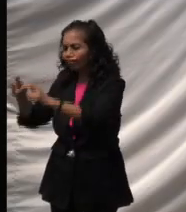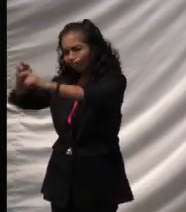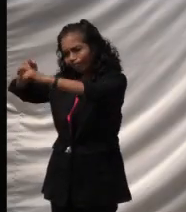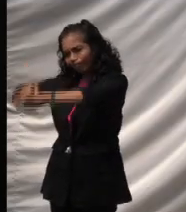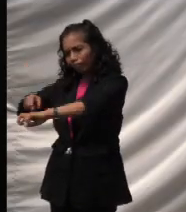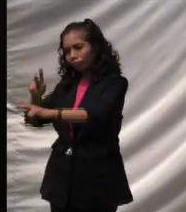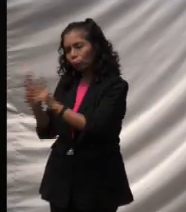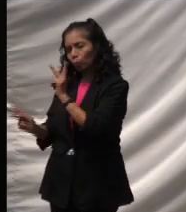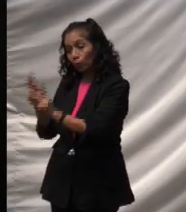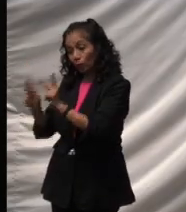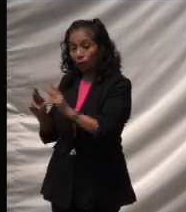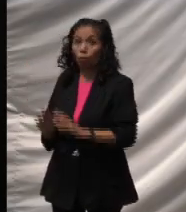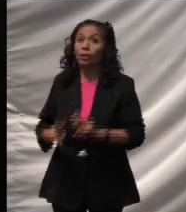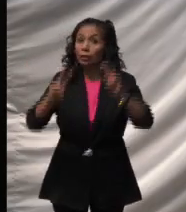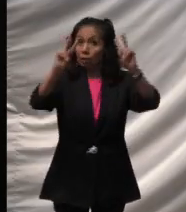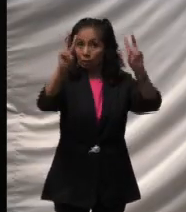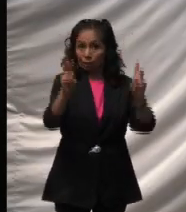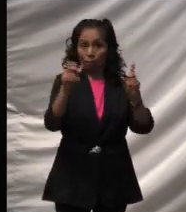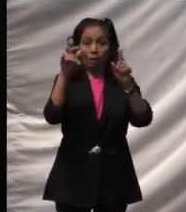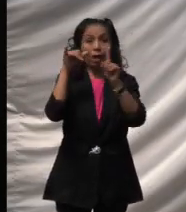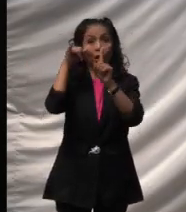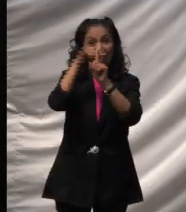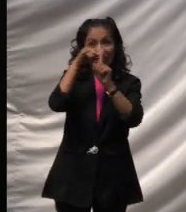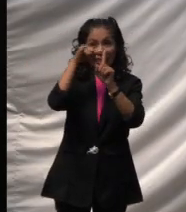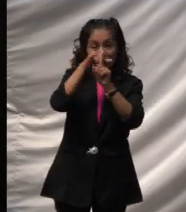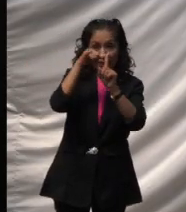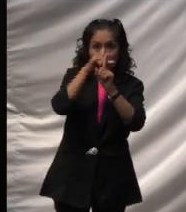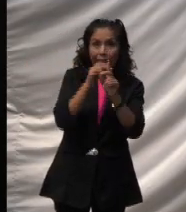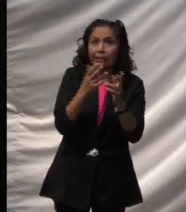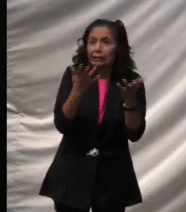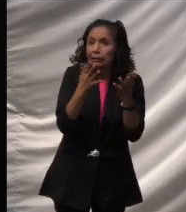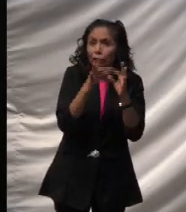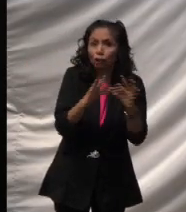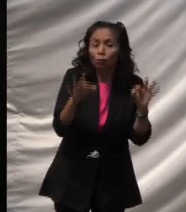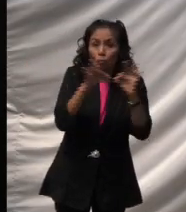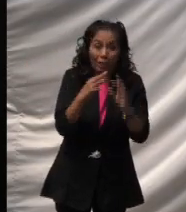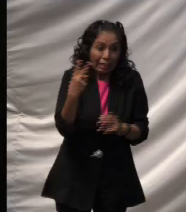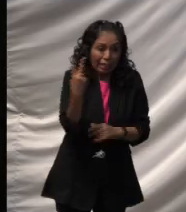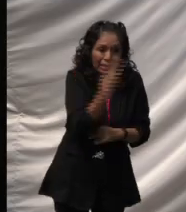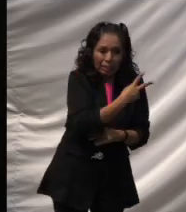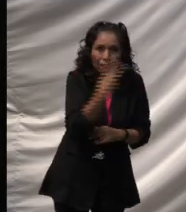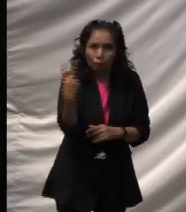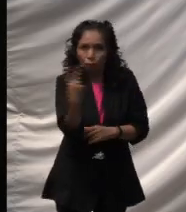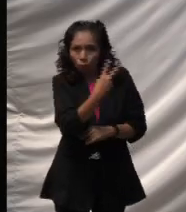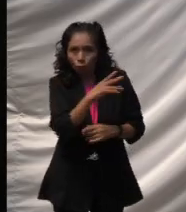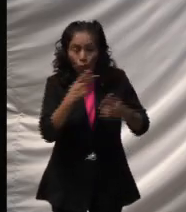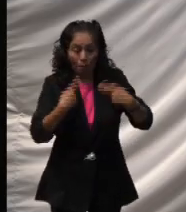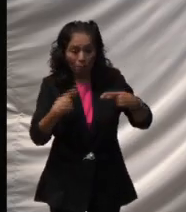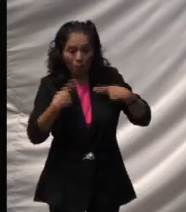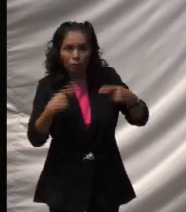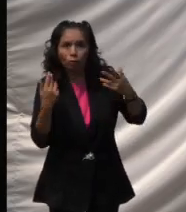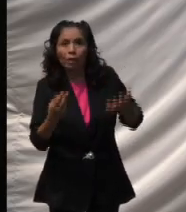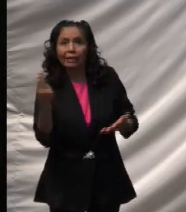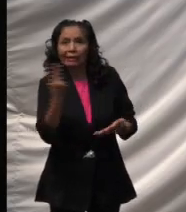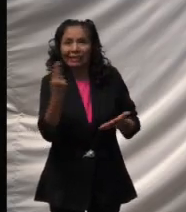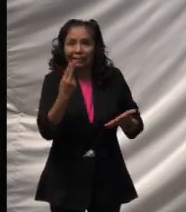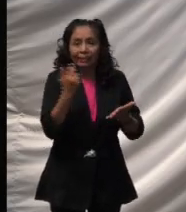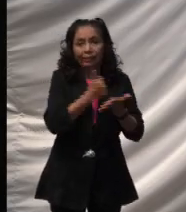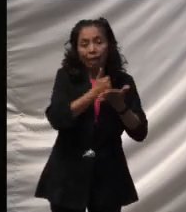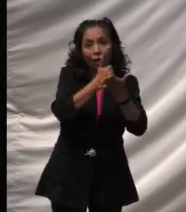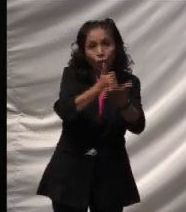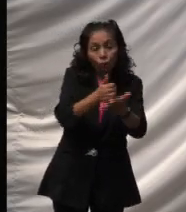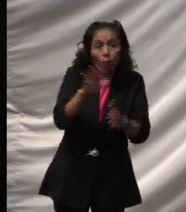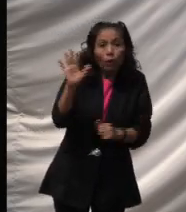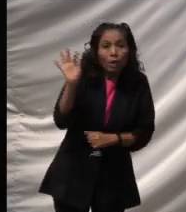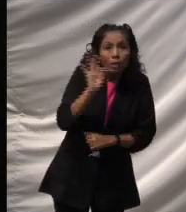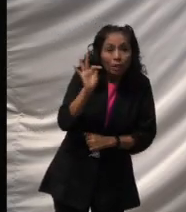este tema del acoso escolar, tanto la víctima como el victimario necesitan ayuda. Por el victimario, no sabemos si está replicando el